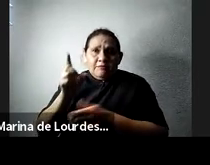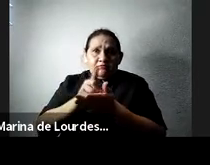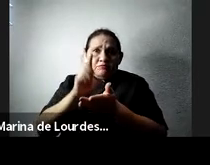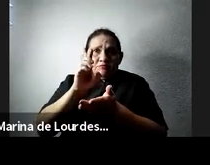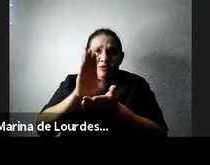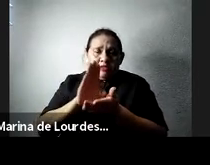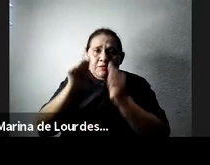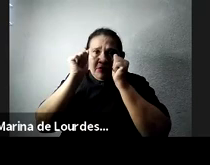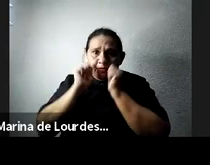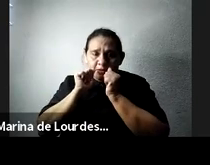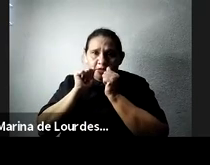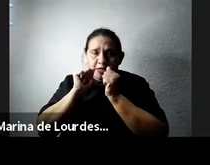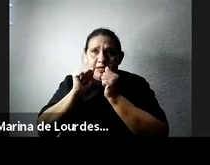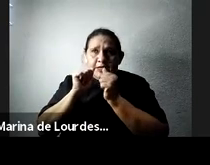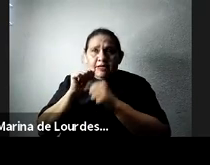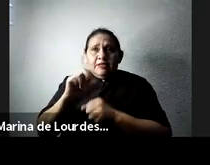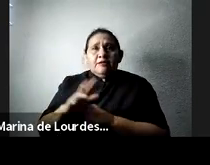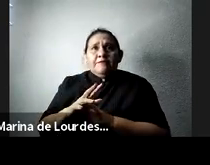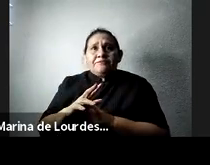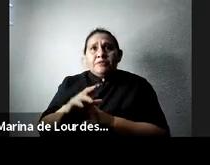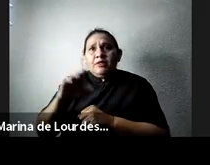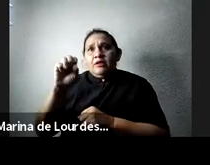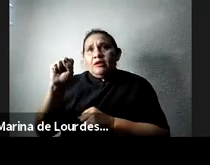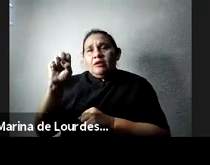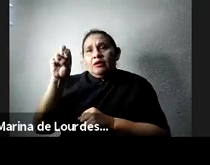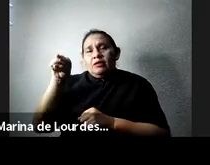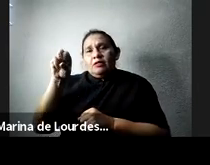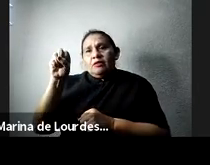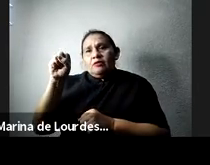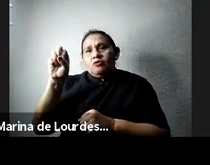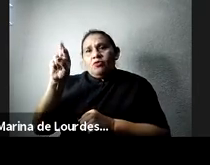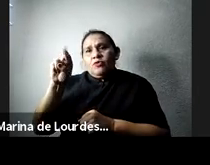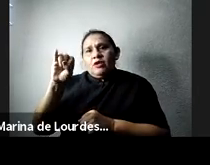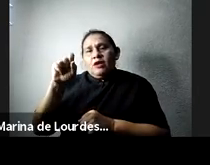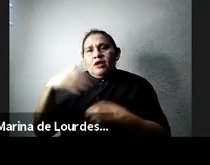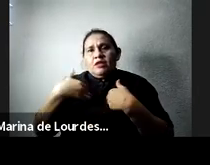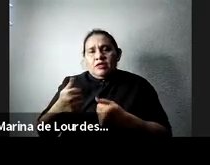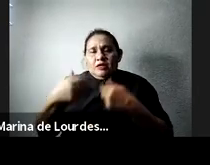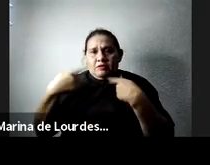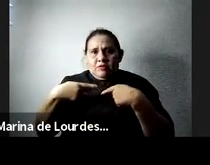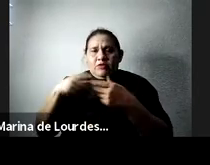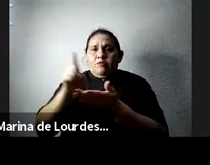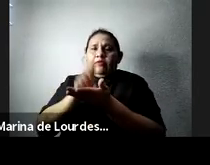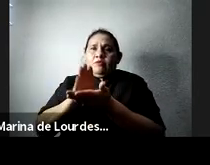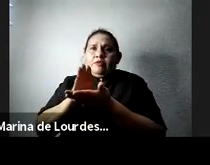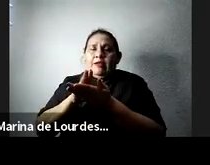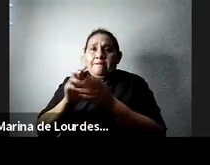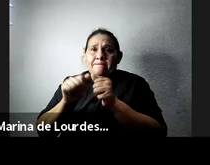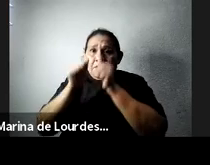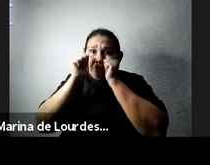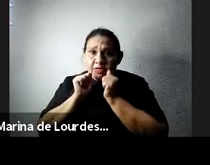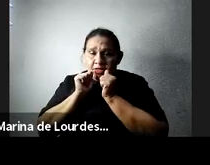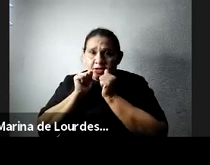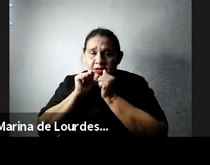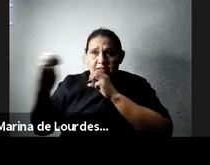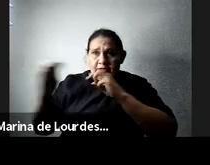Es sensorial, ¿no? O sea, y entender que la persona con discapacidad visual se mueve de